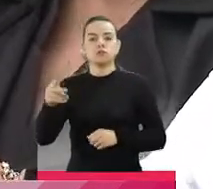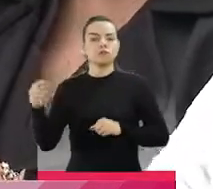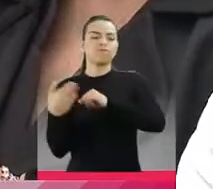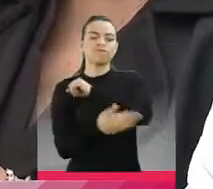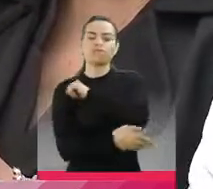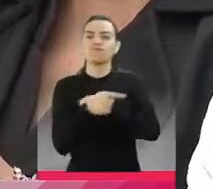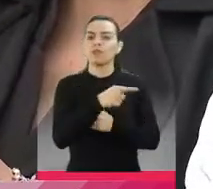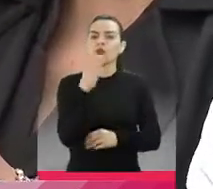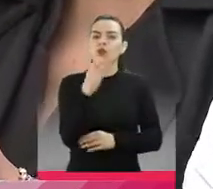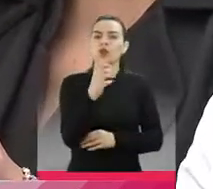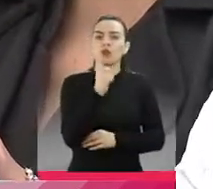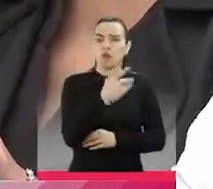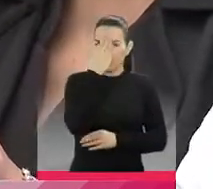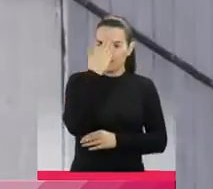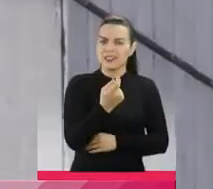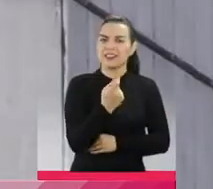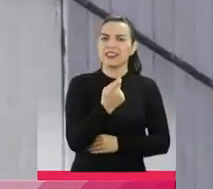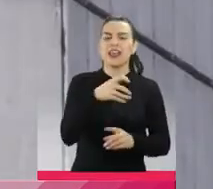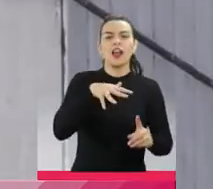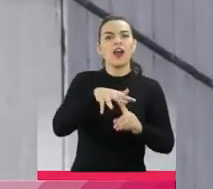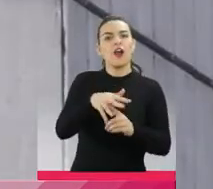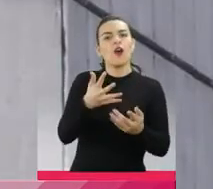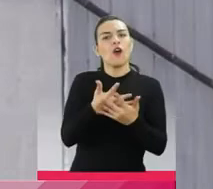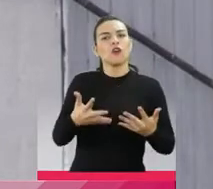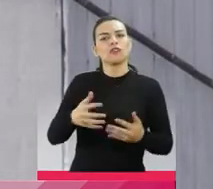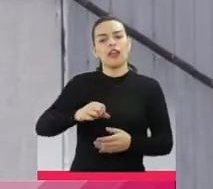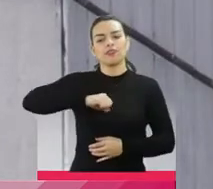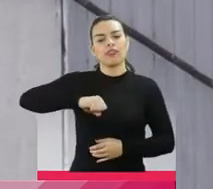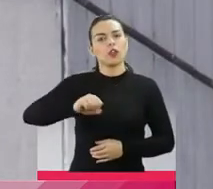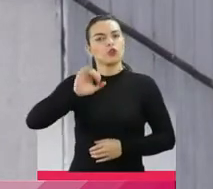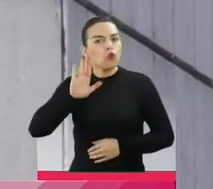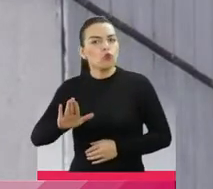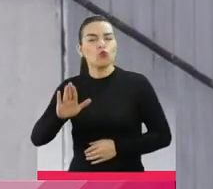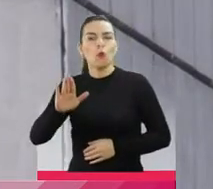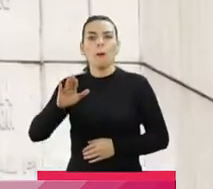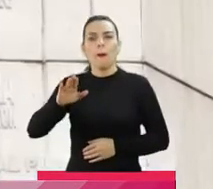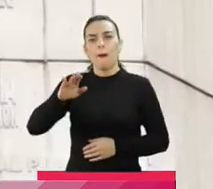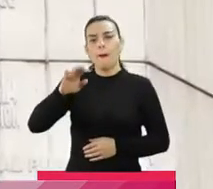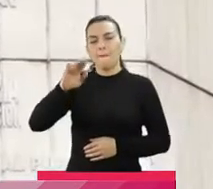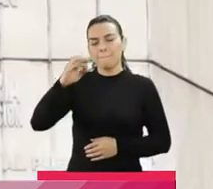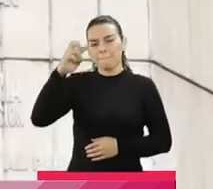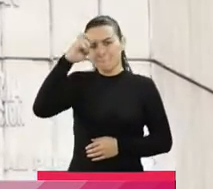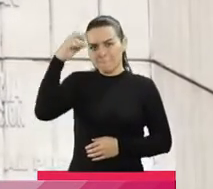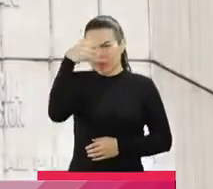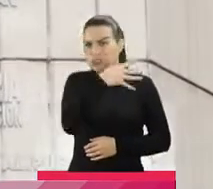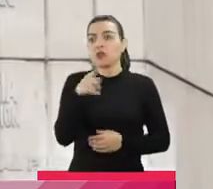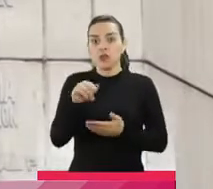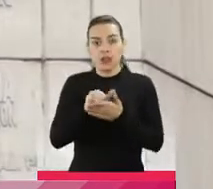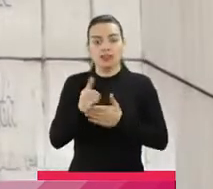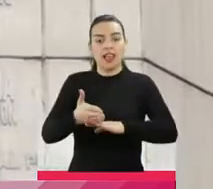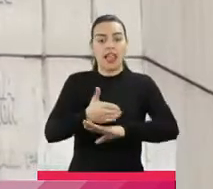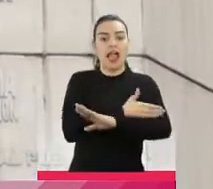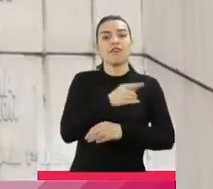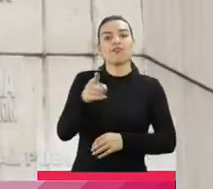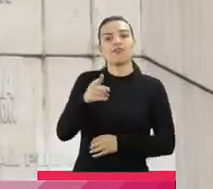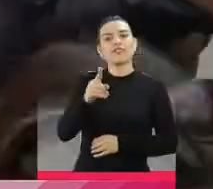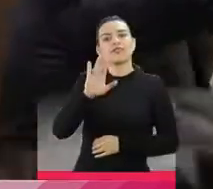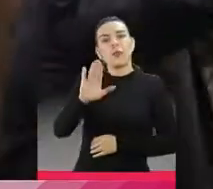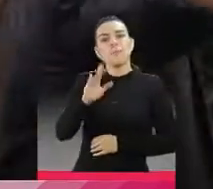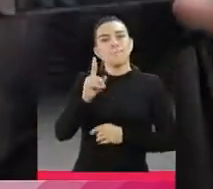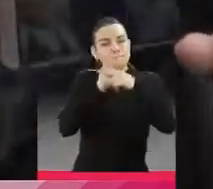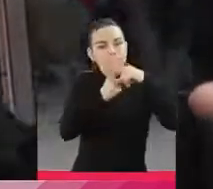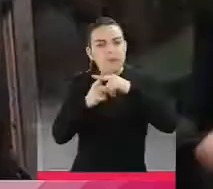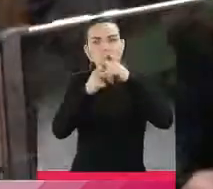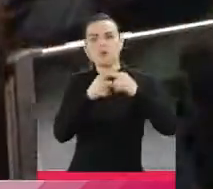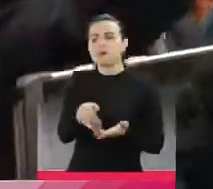derechos políticos del senador Gustavo Petro, los cuales fueron afectados cuando la Procuraduría lo destituyó de su cargo como alcalde mayor de Bogotá en